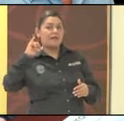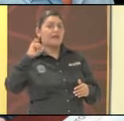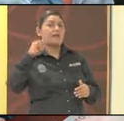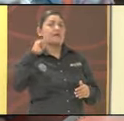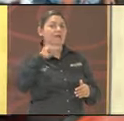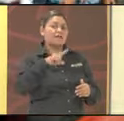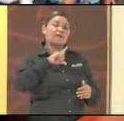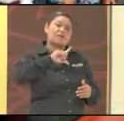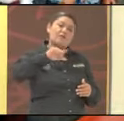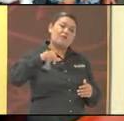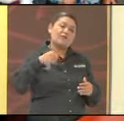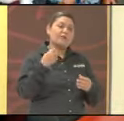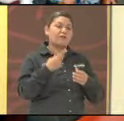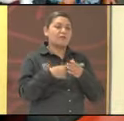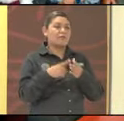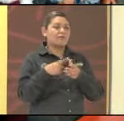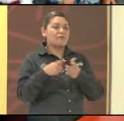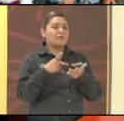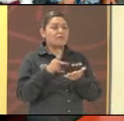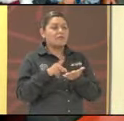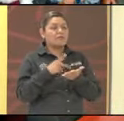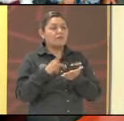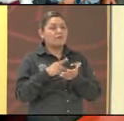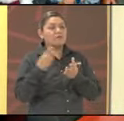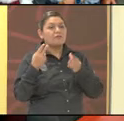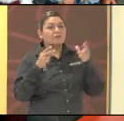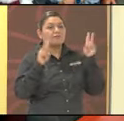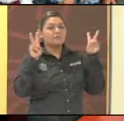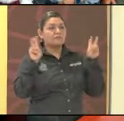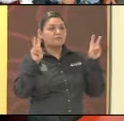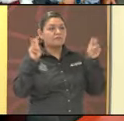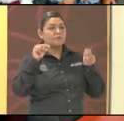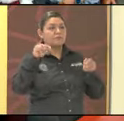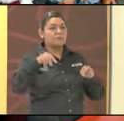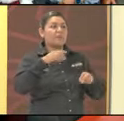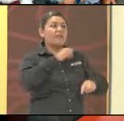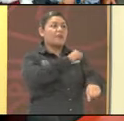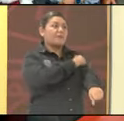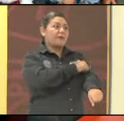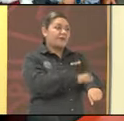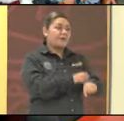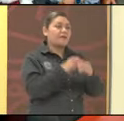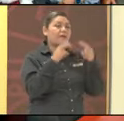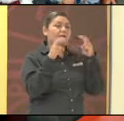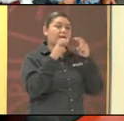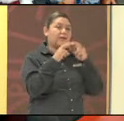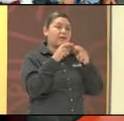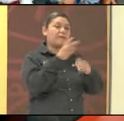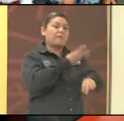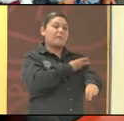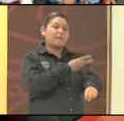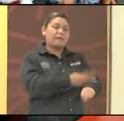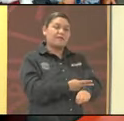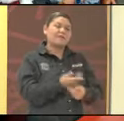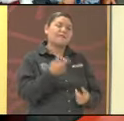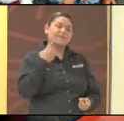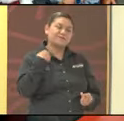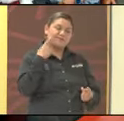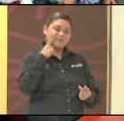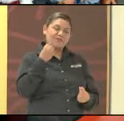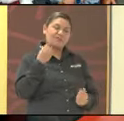Esto entre otros temas que atañen a los tres municipios de Altamira, Ciudad Madero y Tampico. Fíjense que yo soy un amante de la